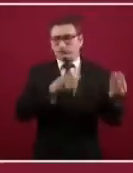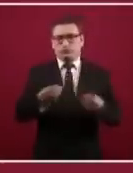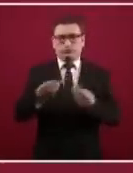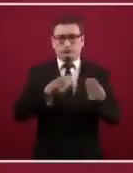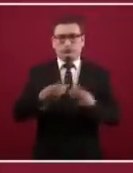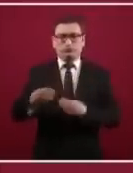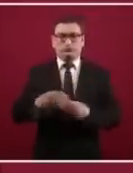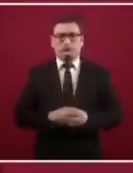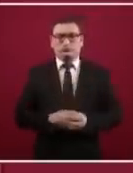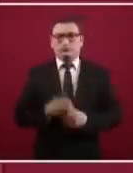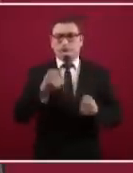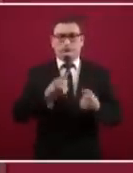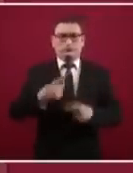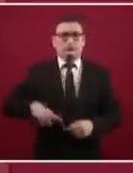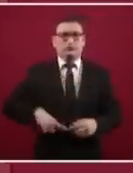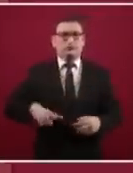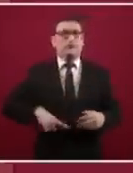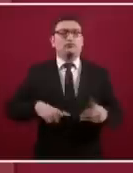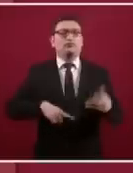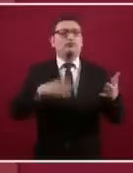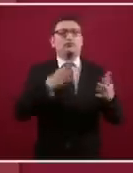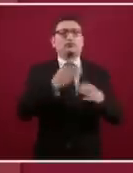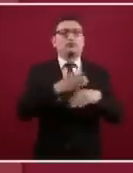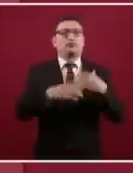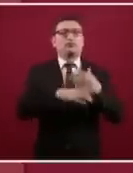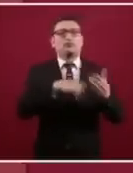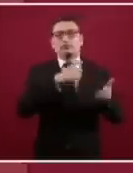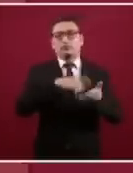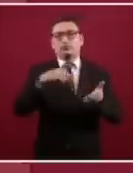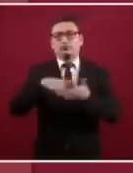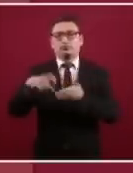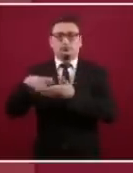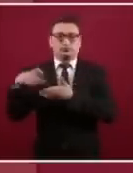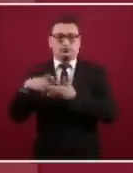hubieron gobiernos que compraron colecciones